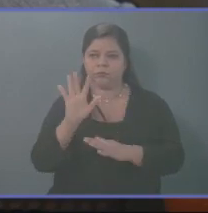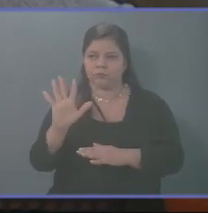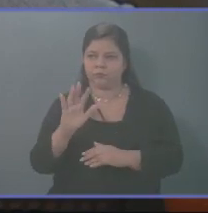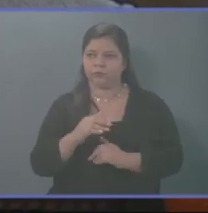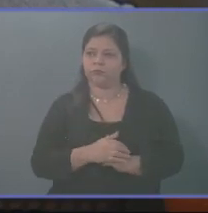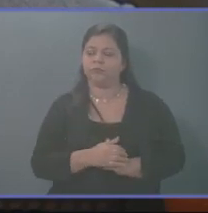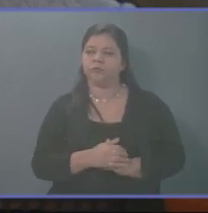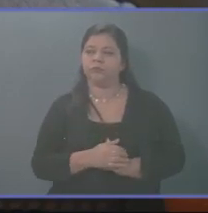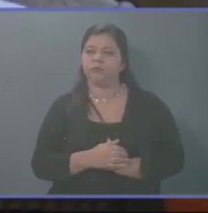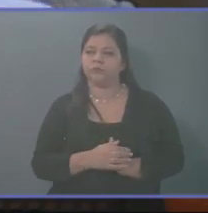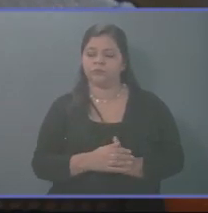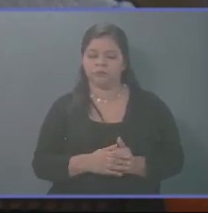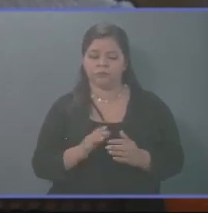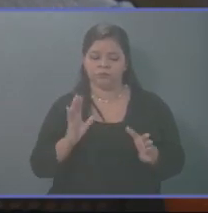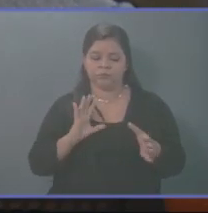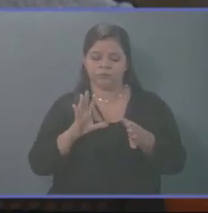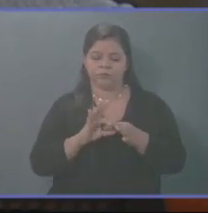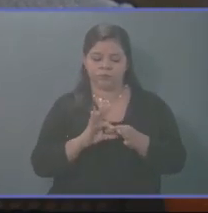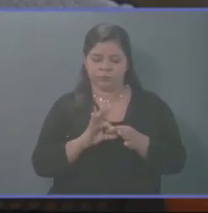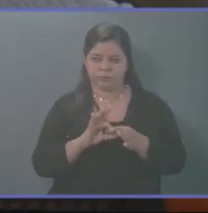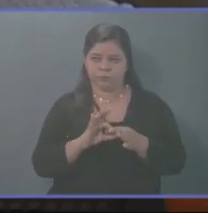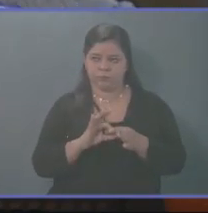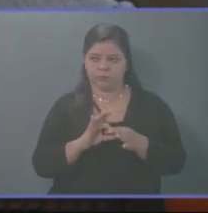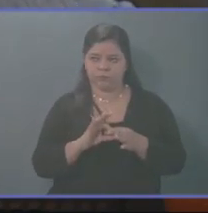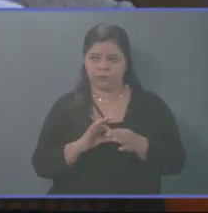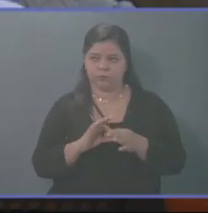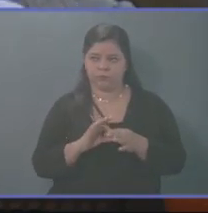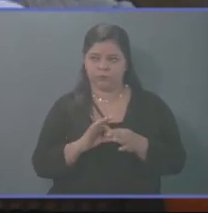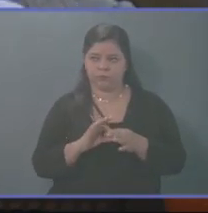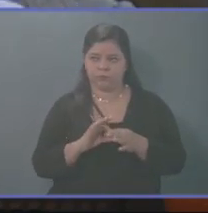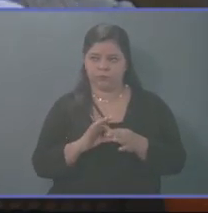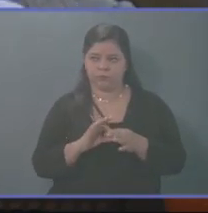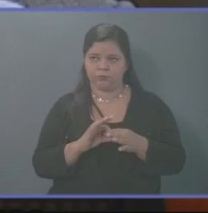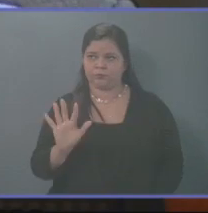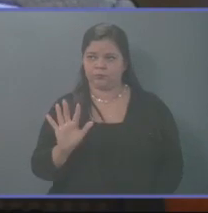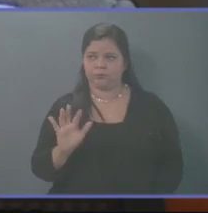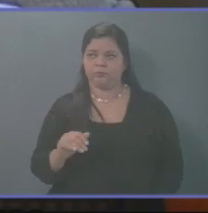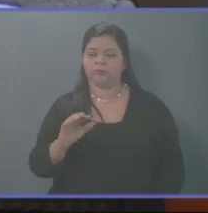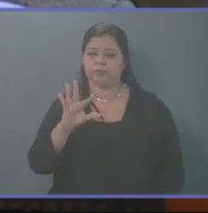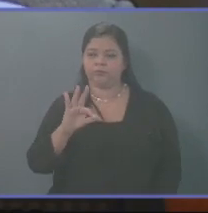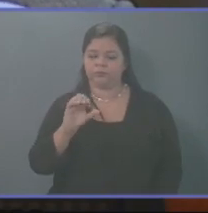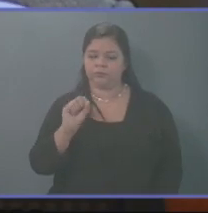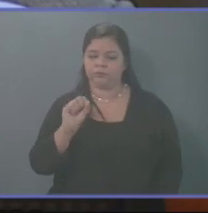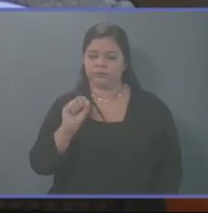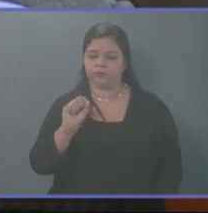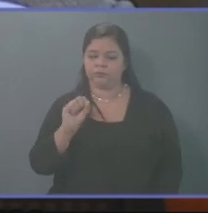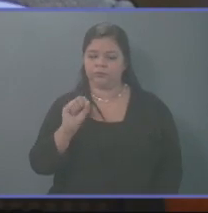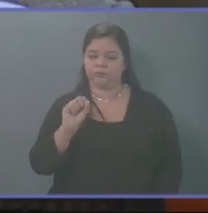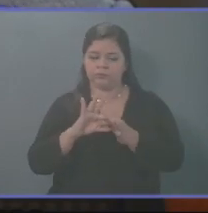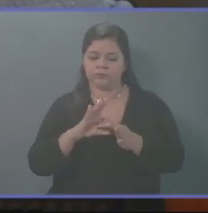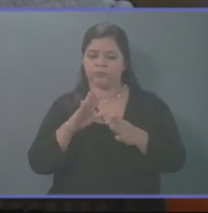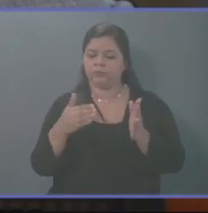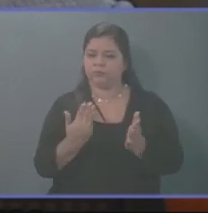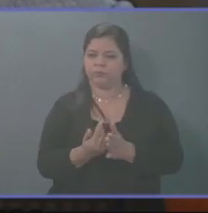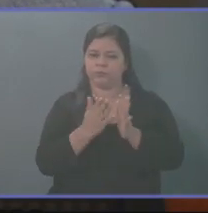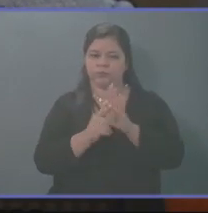manera. Relaciones del Fondo. Artículo 5. El fondo se relacionará